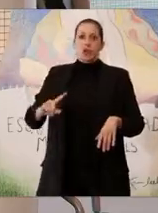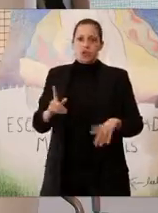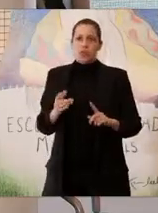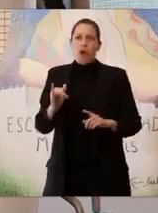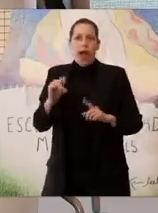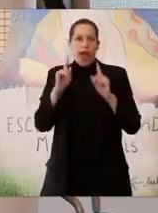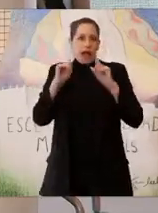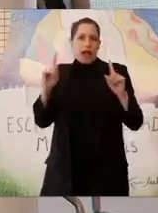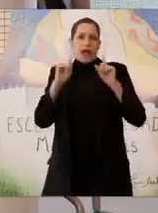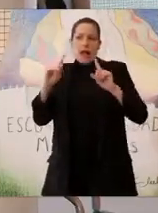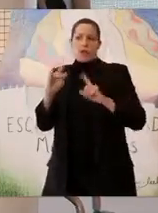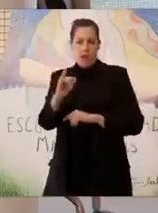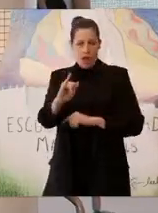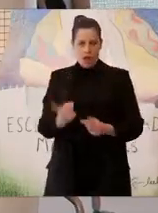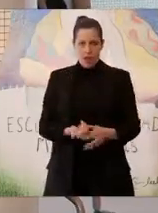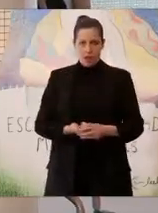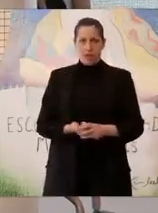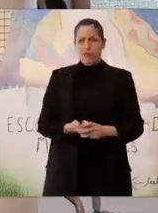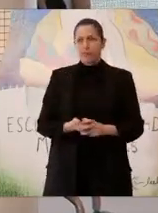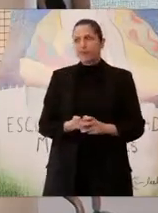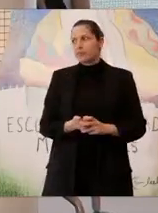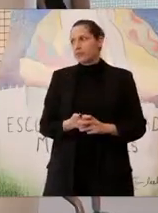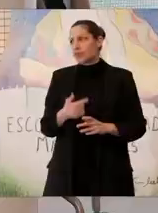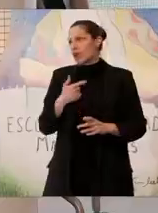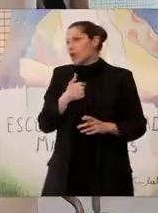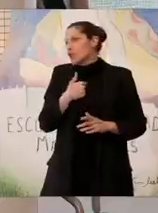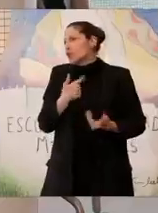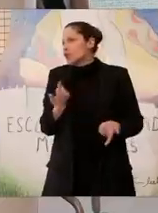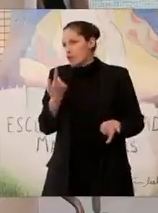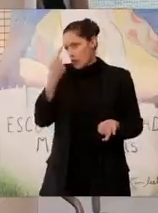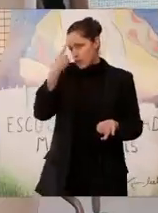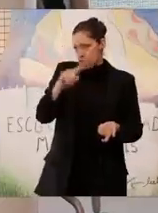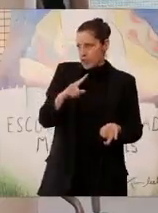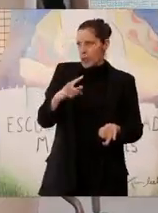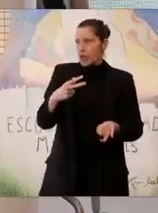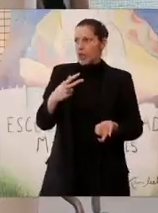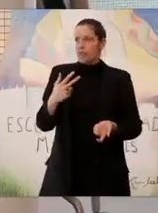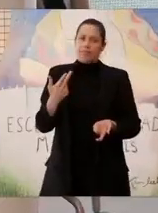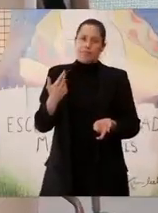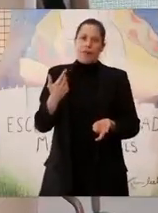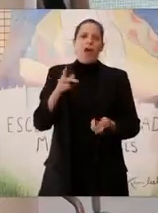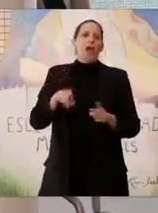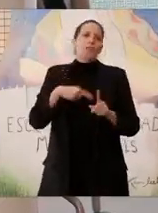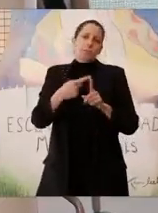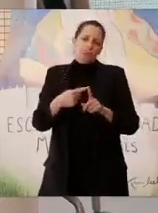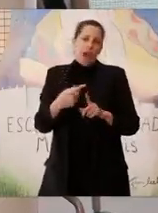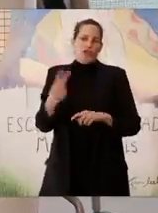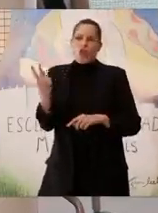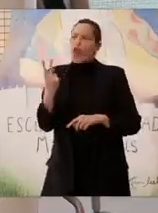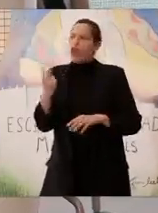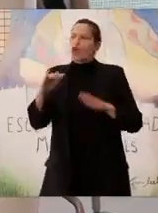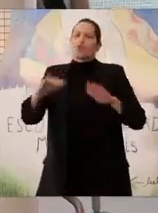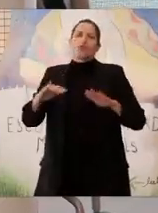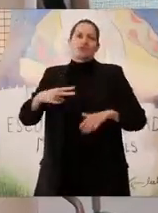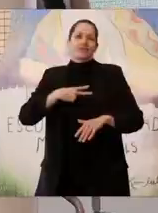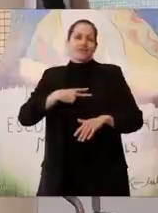pasa como en justicia, como con los jueces. Que no, yo, vamos, que yo sé que hay abogados, y si estáis aquí ya denota un compromiso y desde luego una actividad